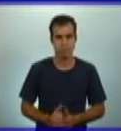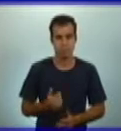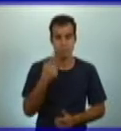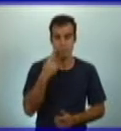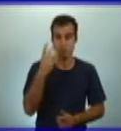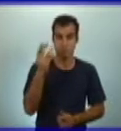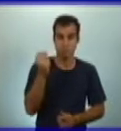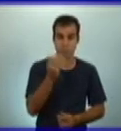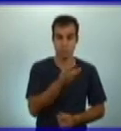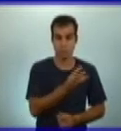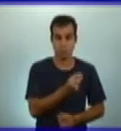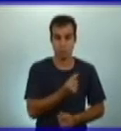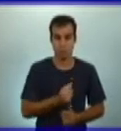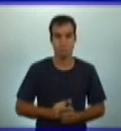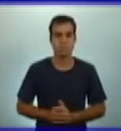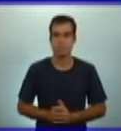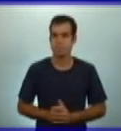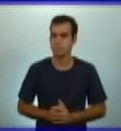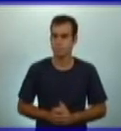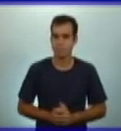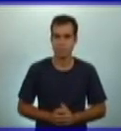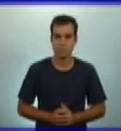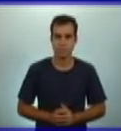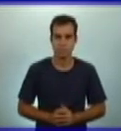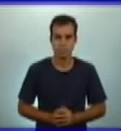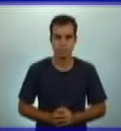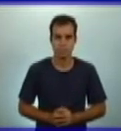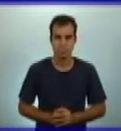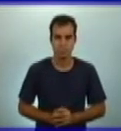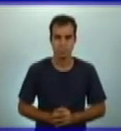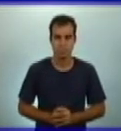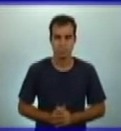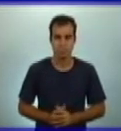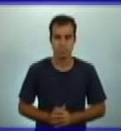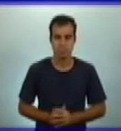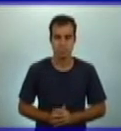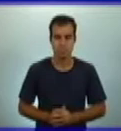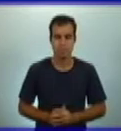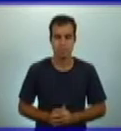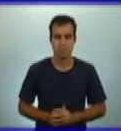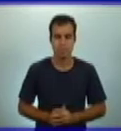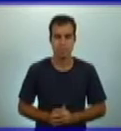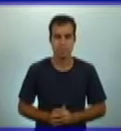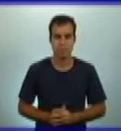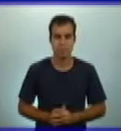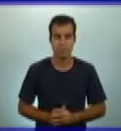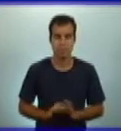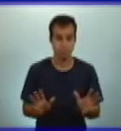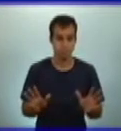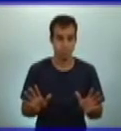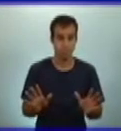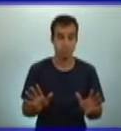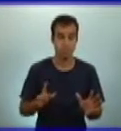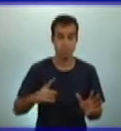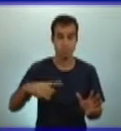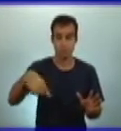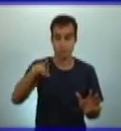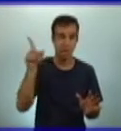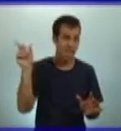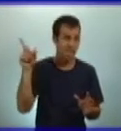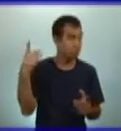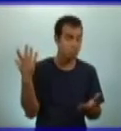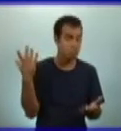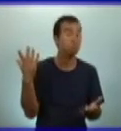678 libretas, ¿cuántas libretas quedan en el almacén? Bueno, evidente, es un ejercicio,